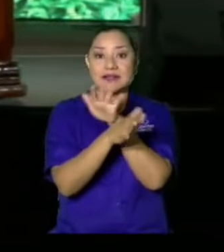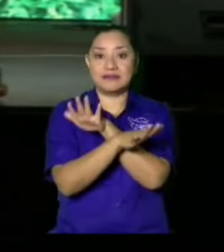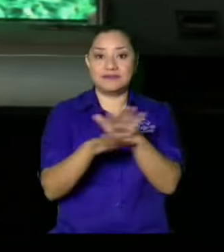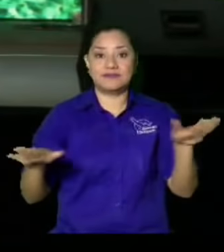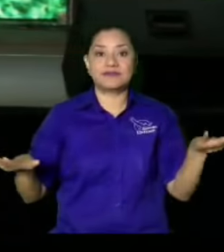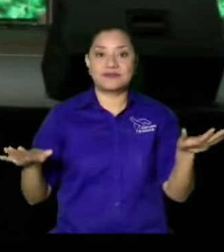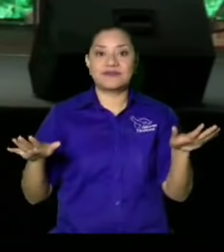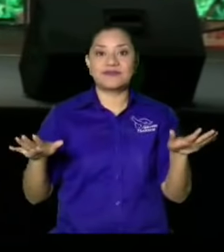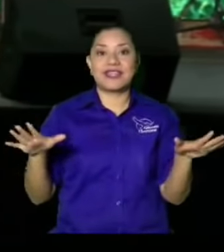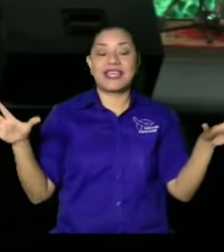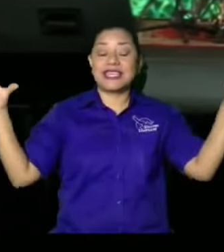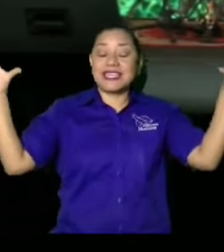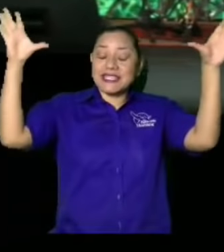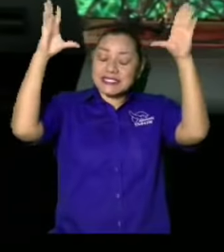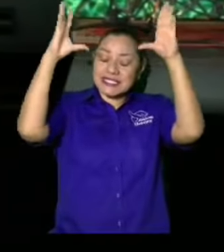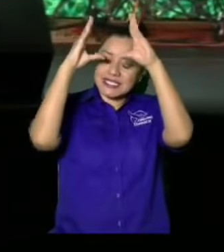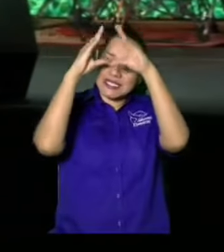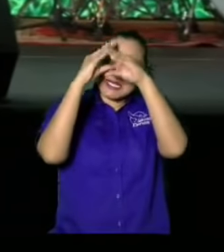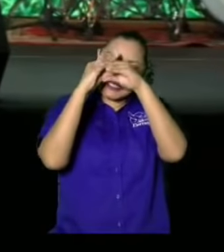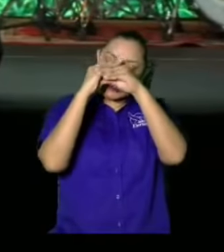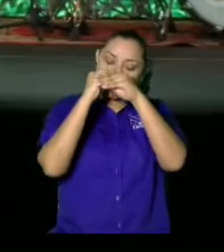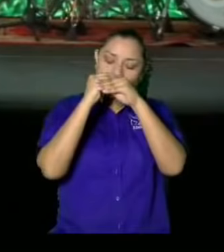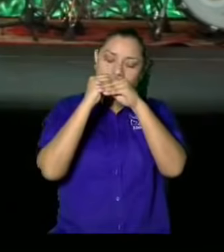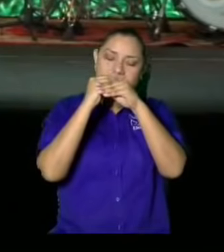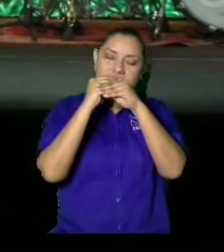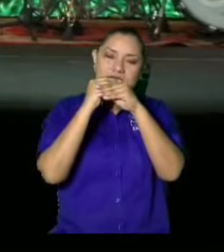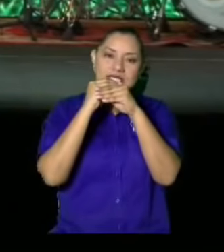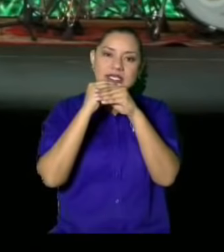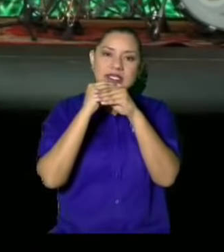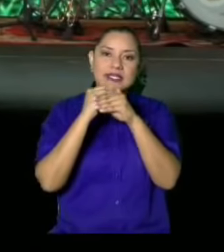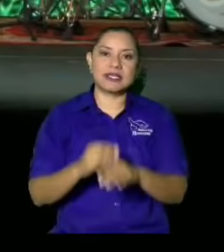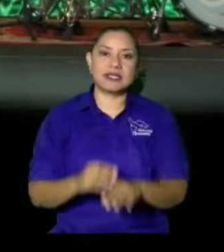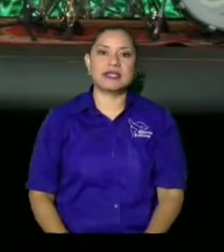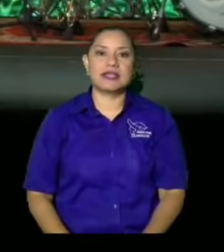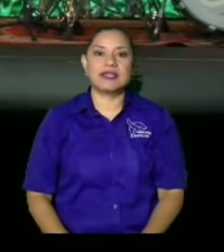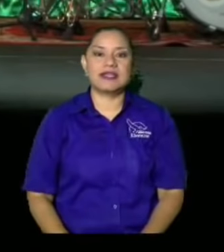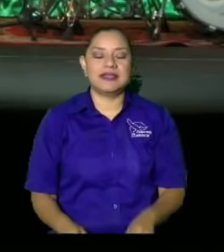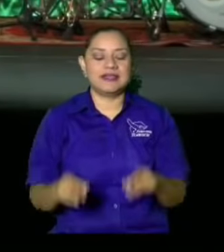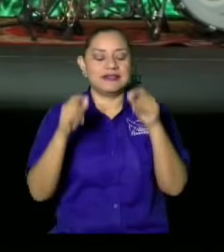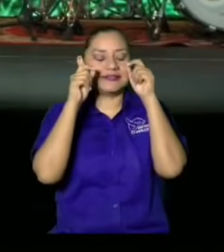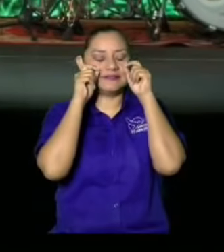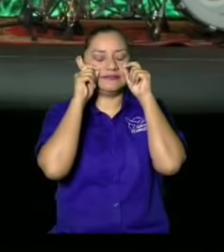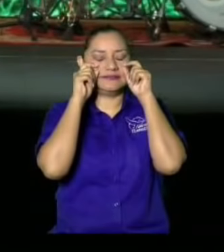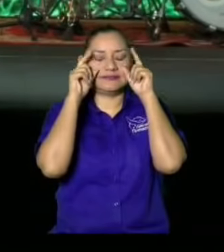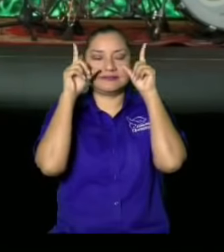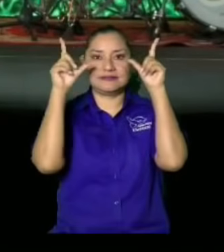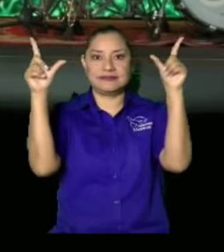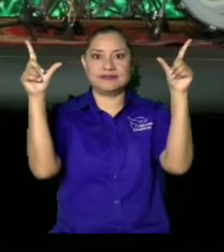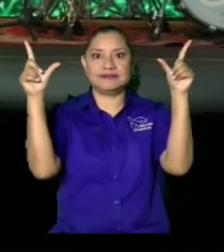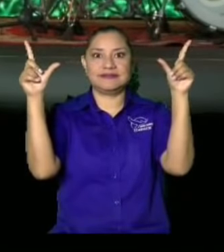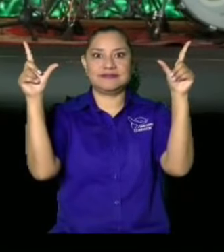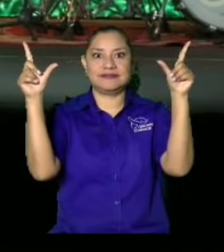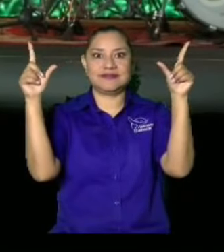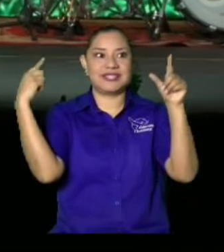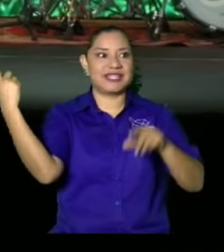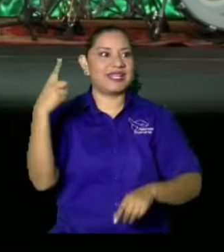Y esa noche, por eso mire, el Señor es tan extraordinario, el Señor, que deja todo para